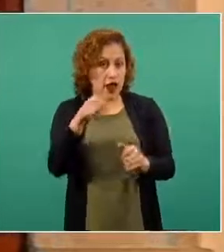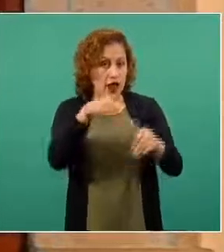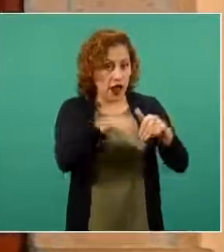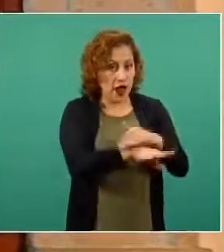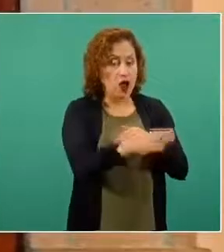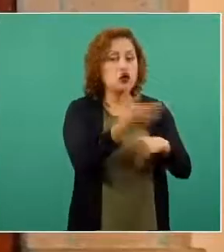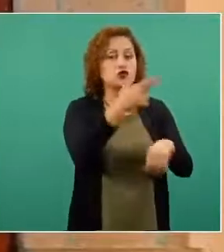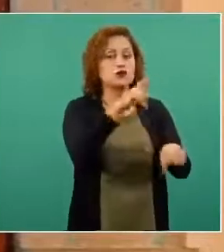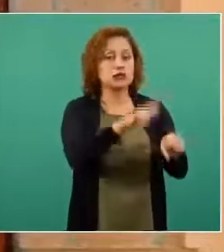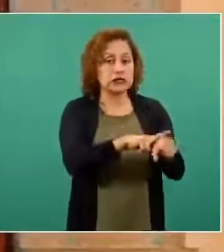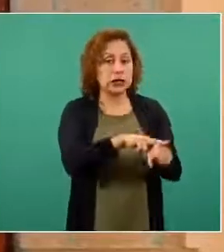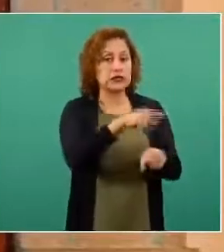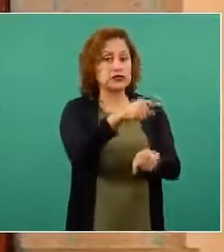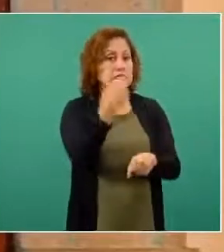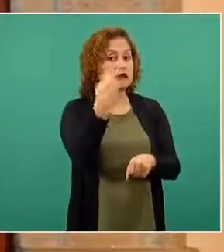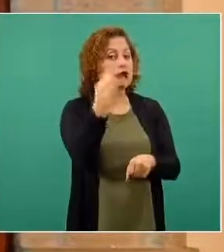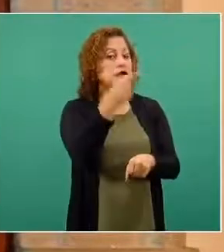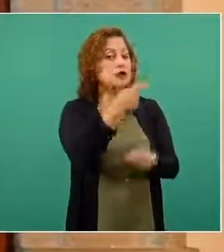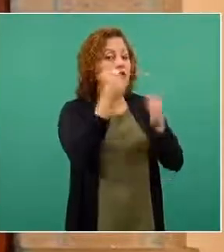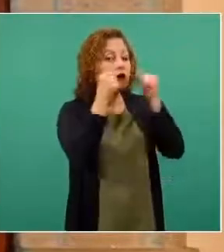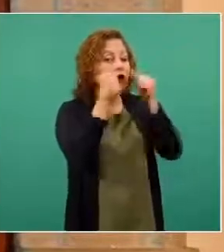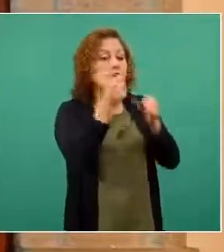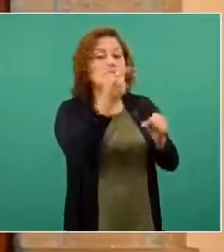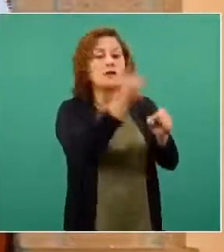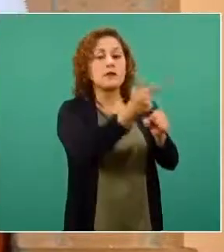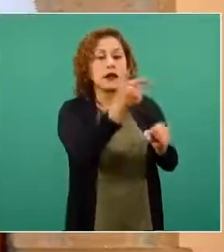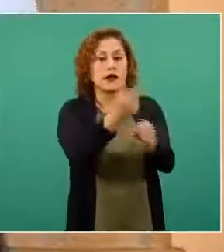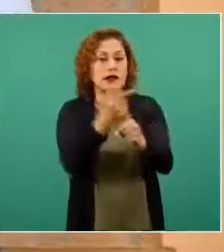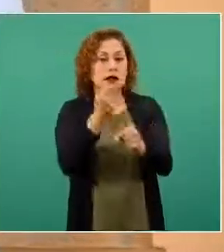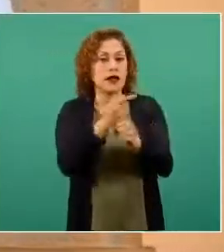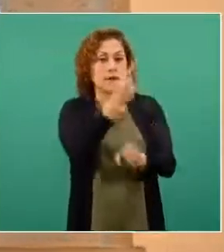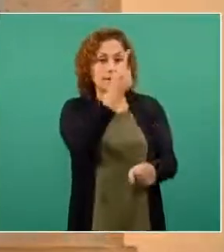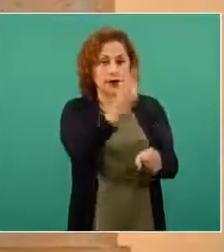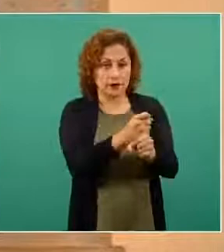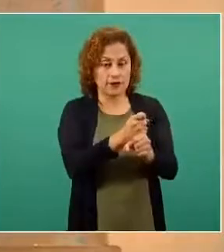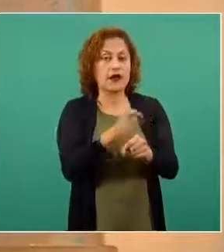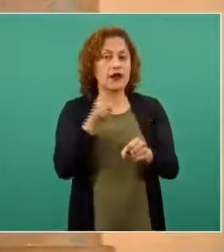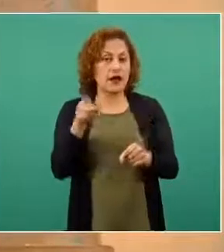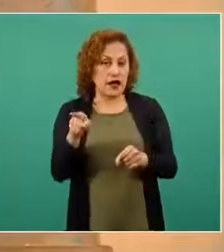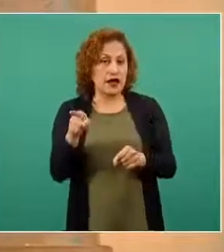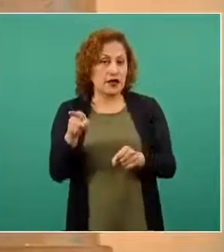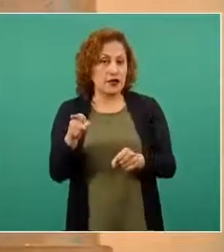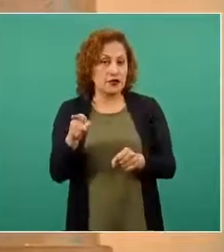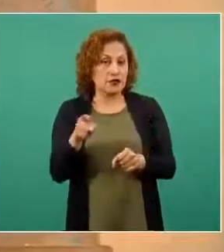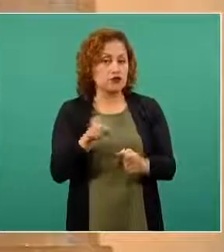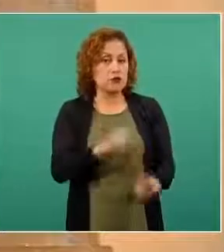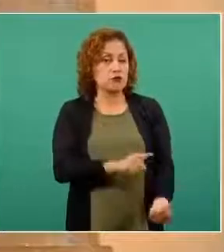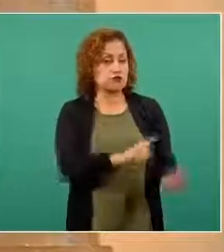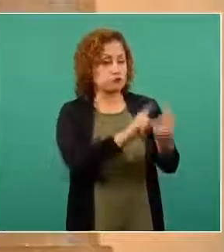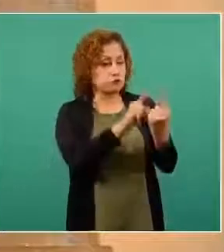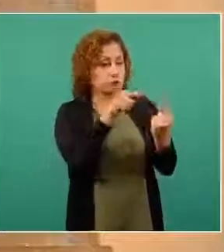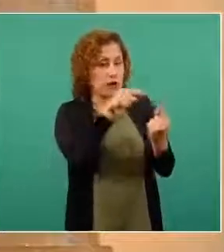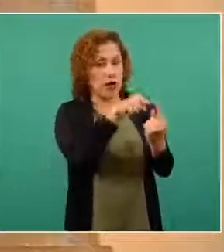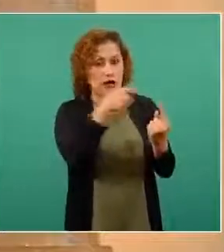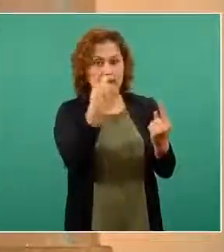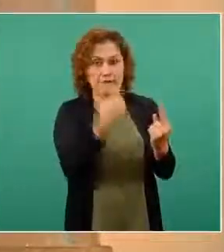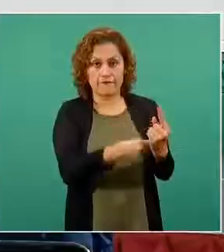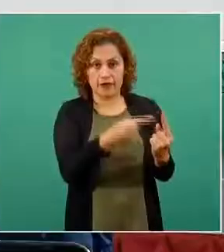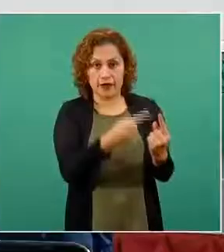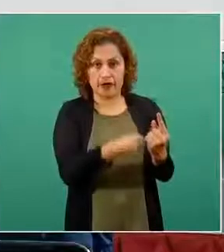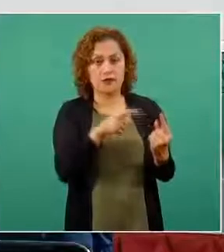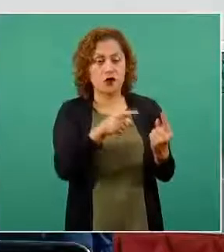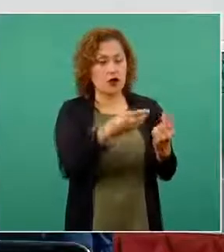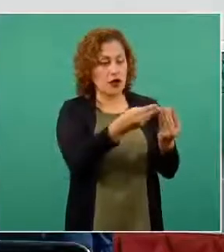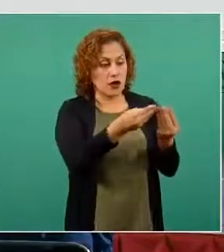detección inicial y que ellos van a manejar de manera principal inicialmente a los pacientes y nos podrán referir a los